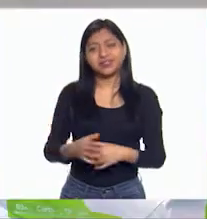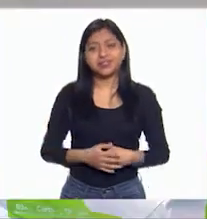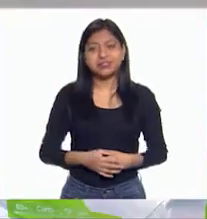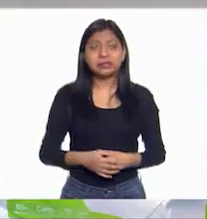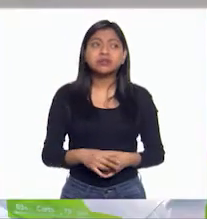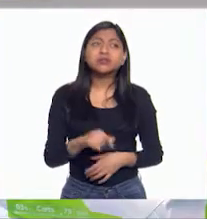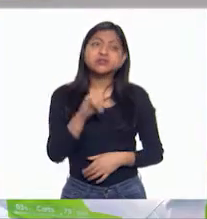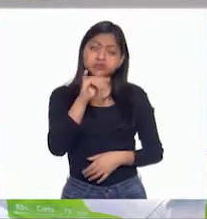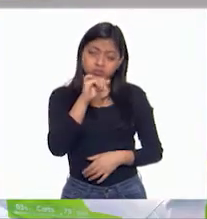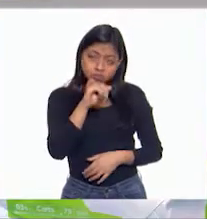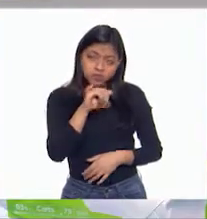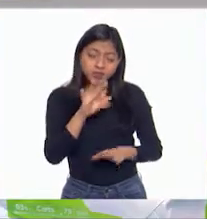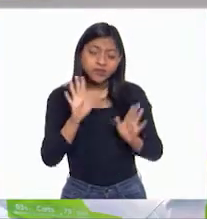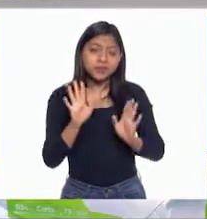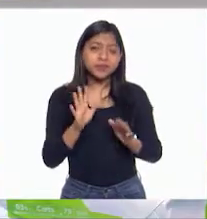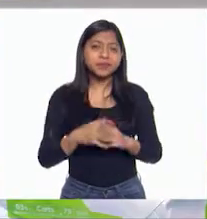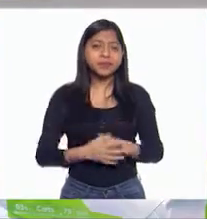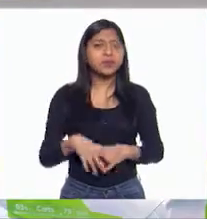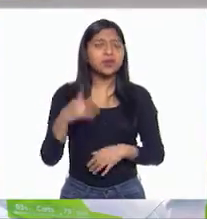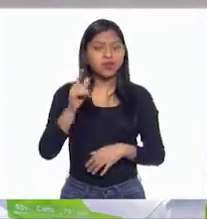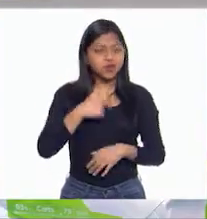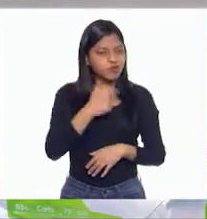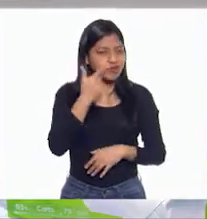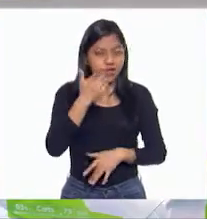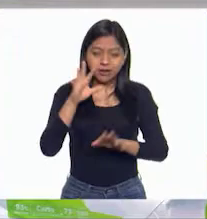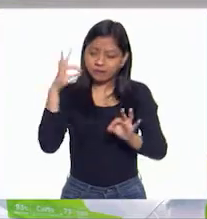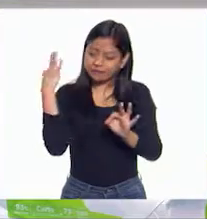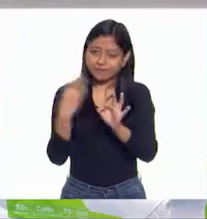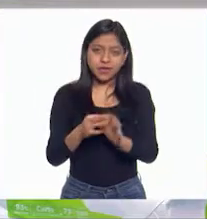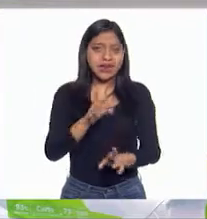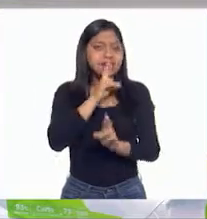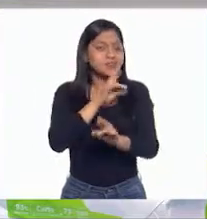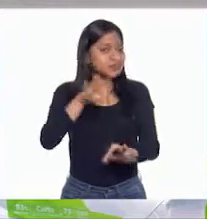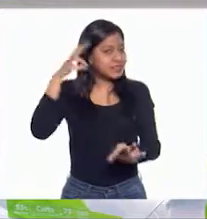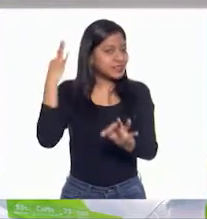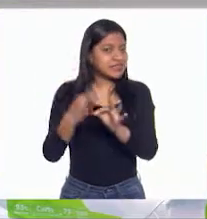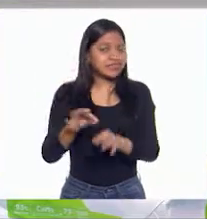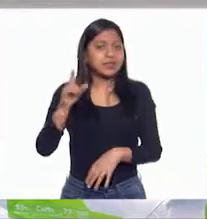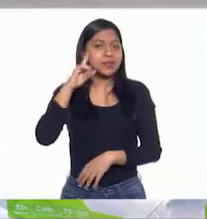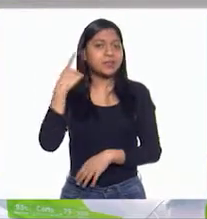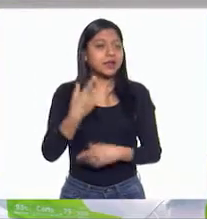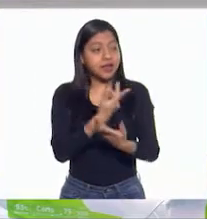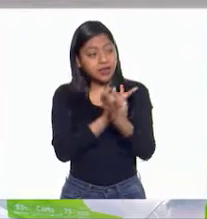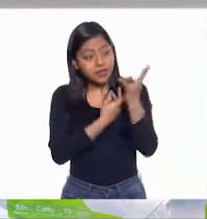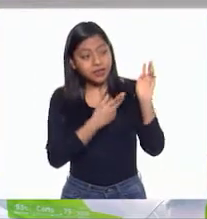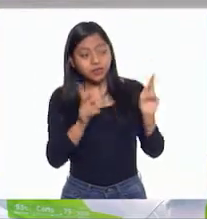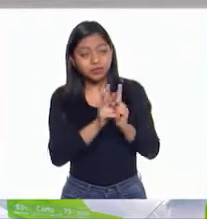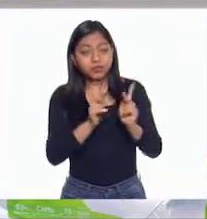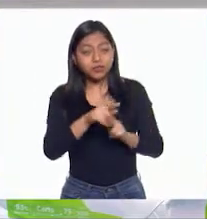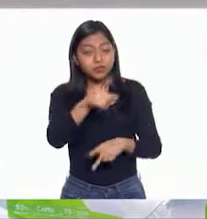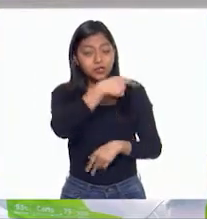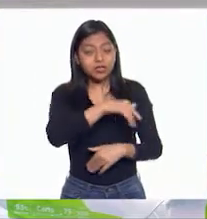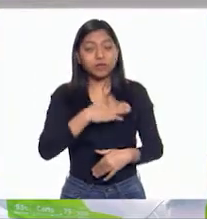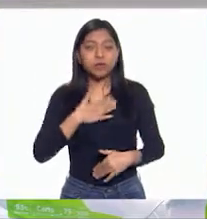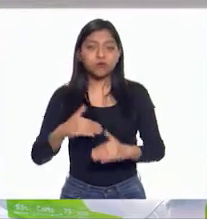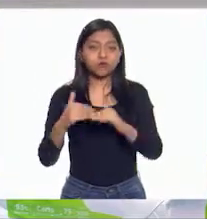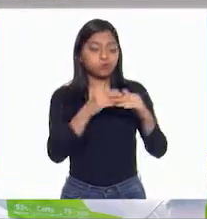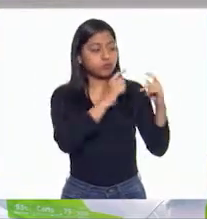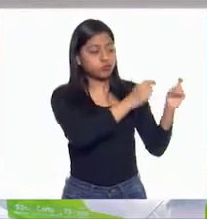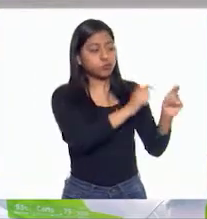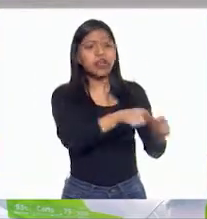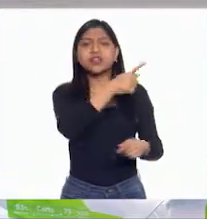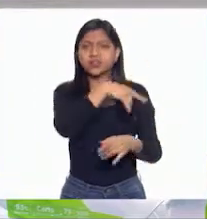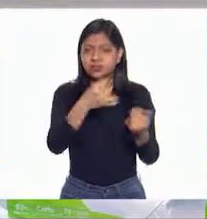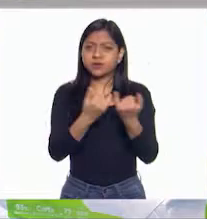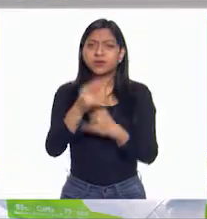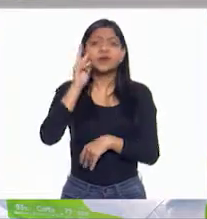sí, pero de todos modos quiero estar súper segura con usted, maestro, y que mis primos se queden tranquilos porque además ven aprende en